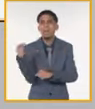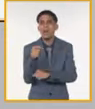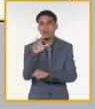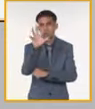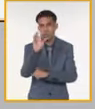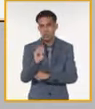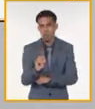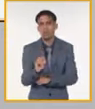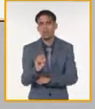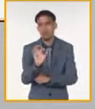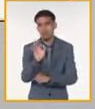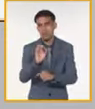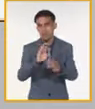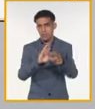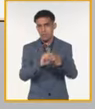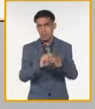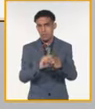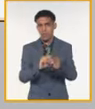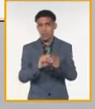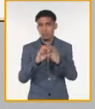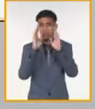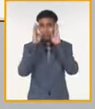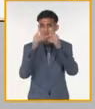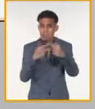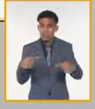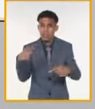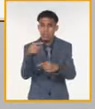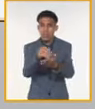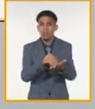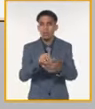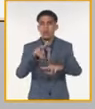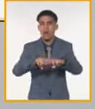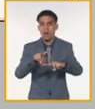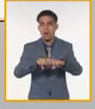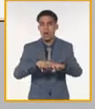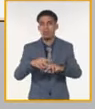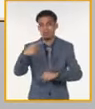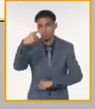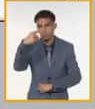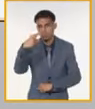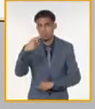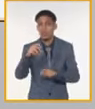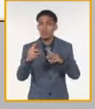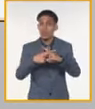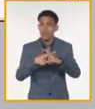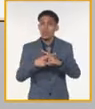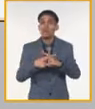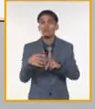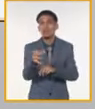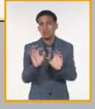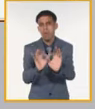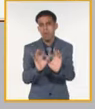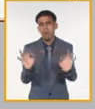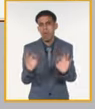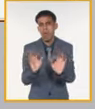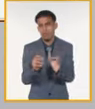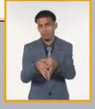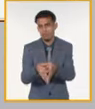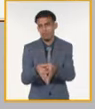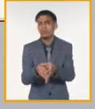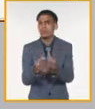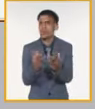estos actores s la gran concentración está en la Habana y el municipio especial para el tamaño que tiene tiene un volumen